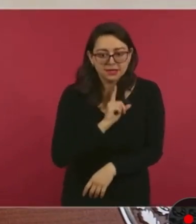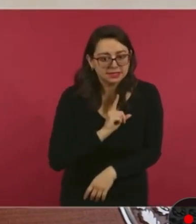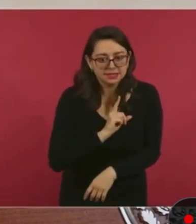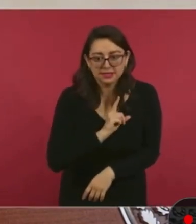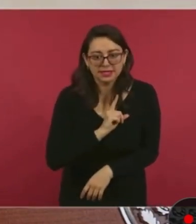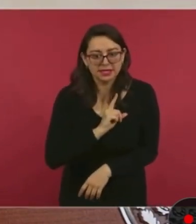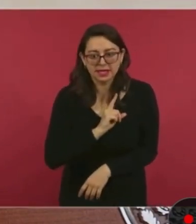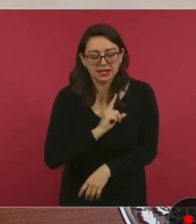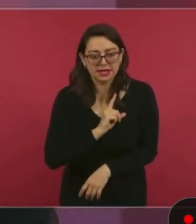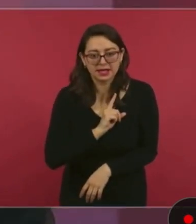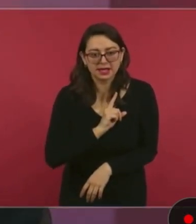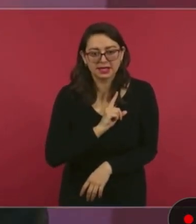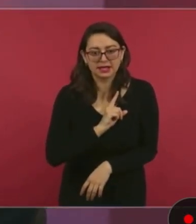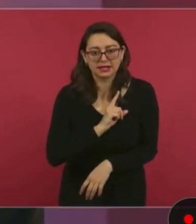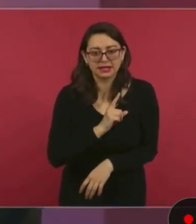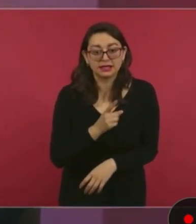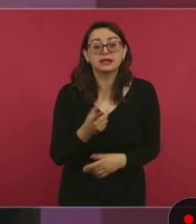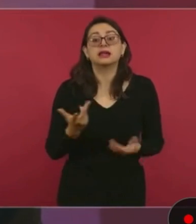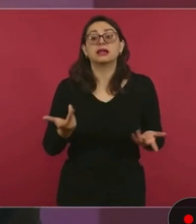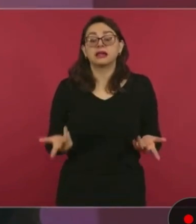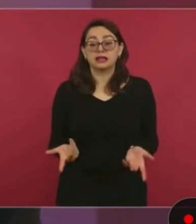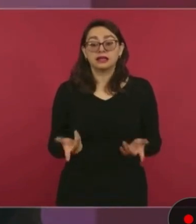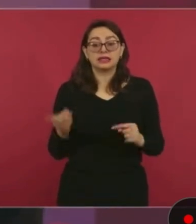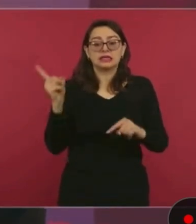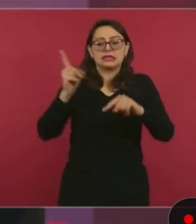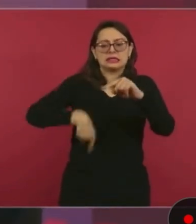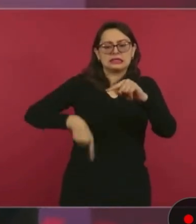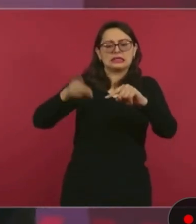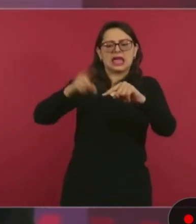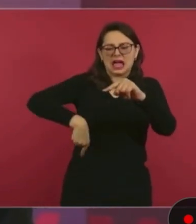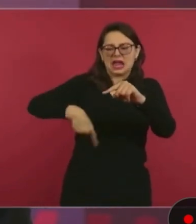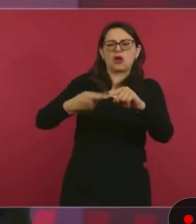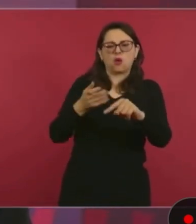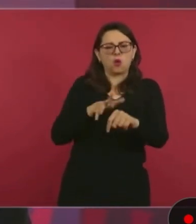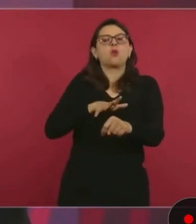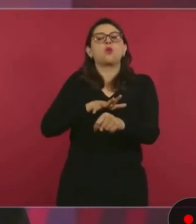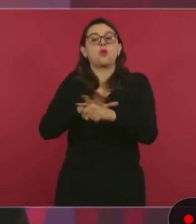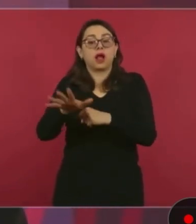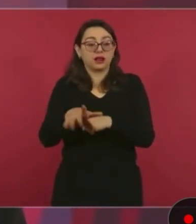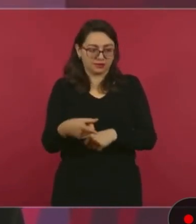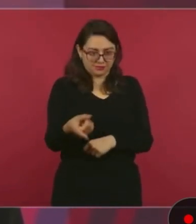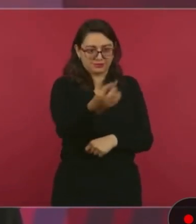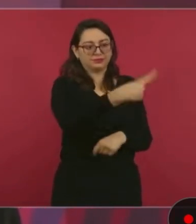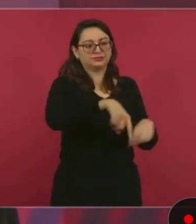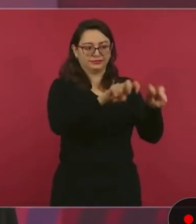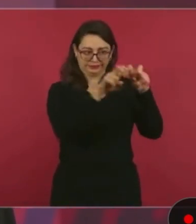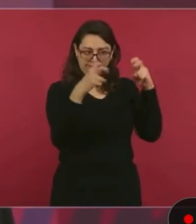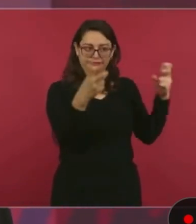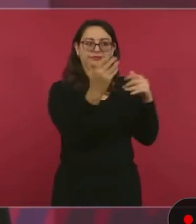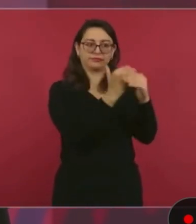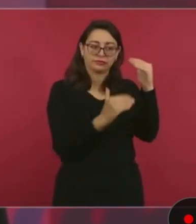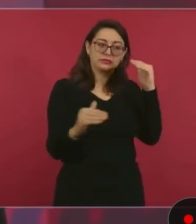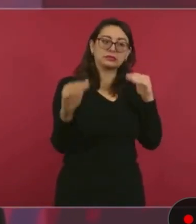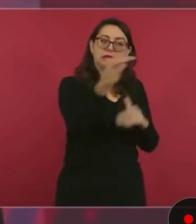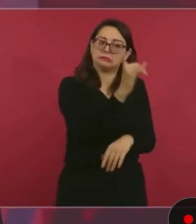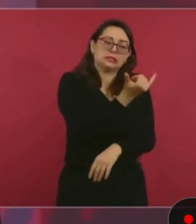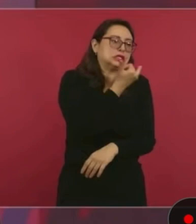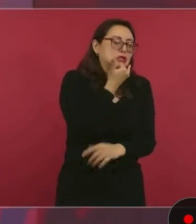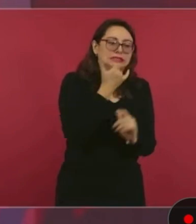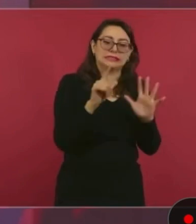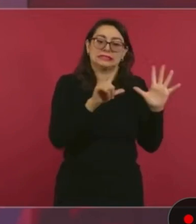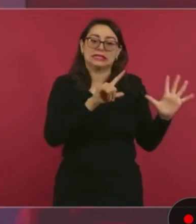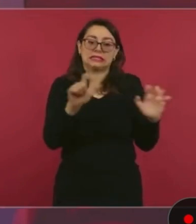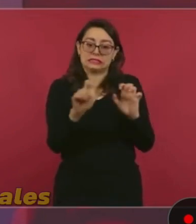Lo que va a suceder es que los ministros ya no van a ganar los